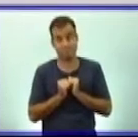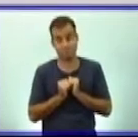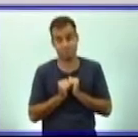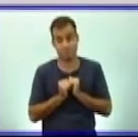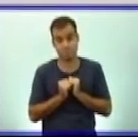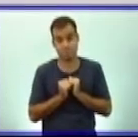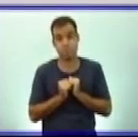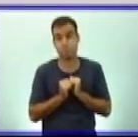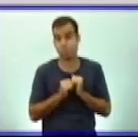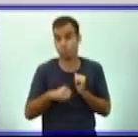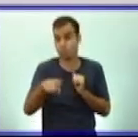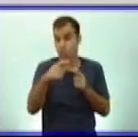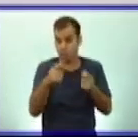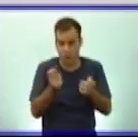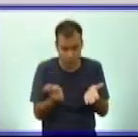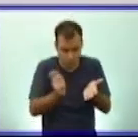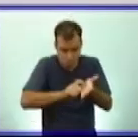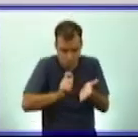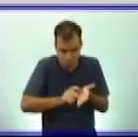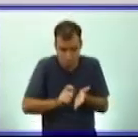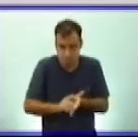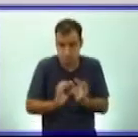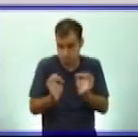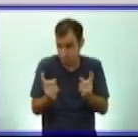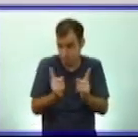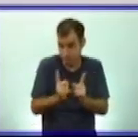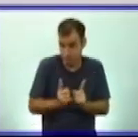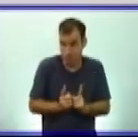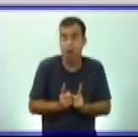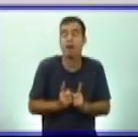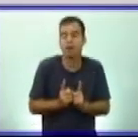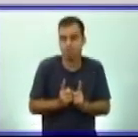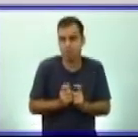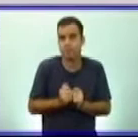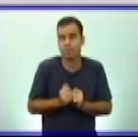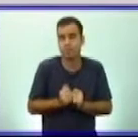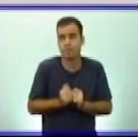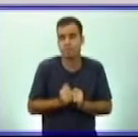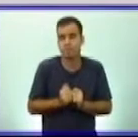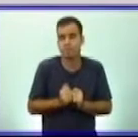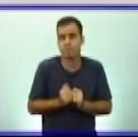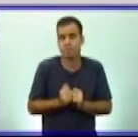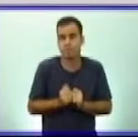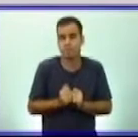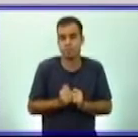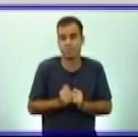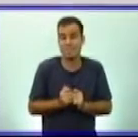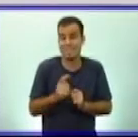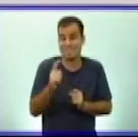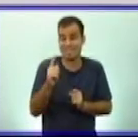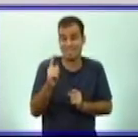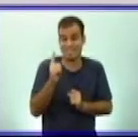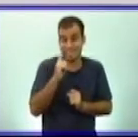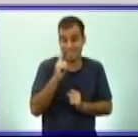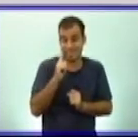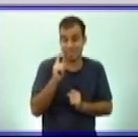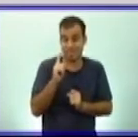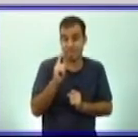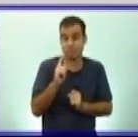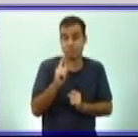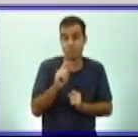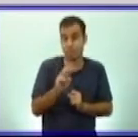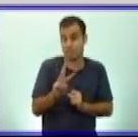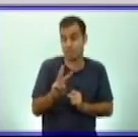y incluir en este resumen, es el hecho que la magnitud tensión